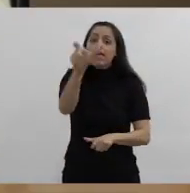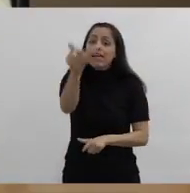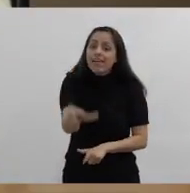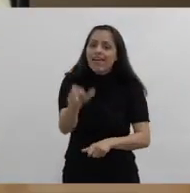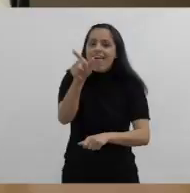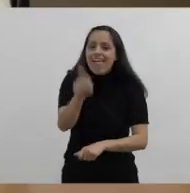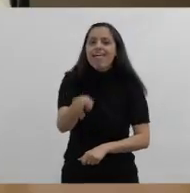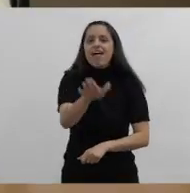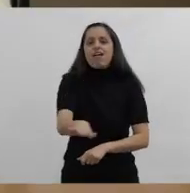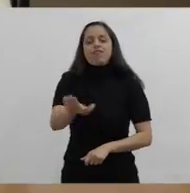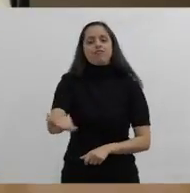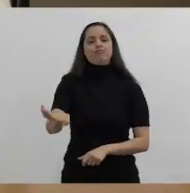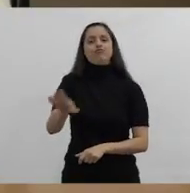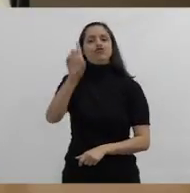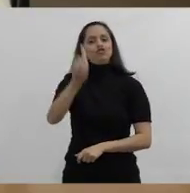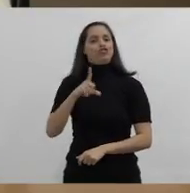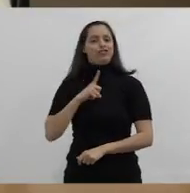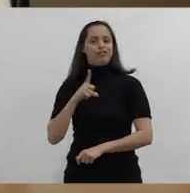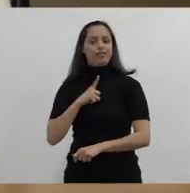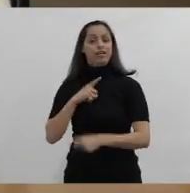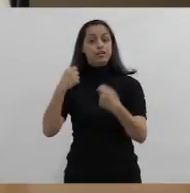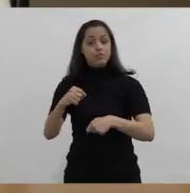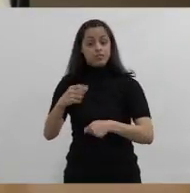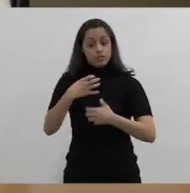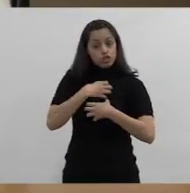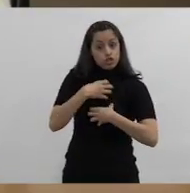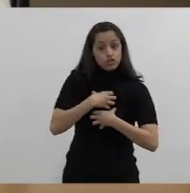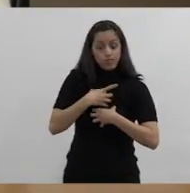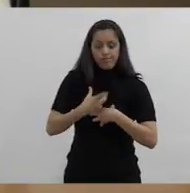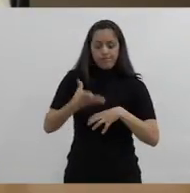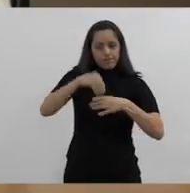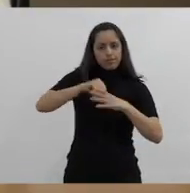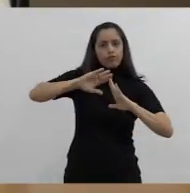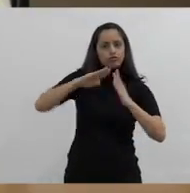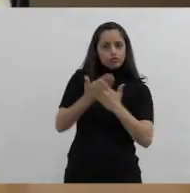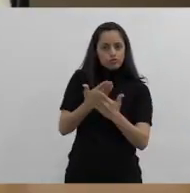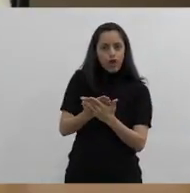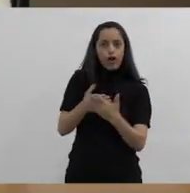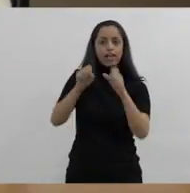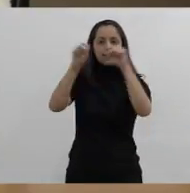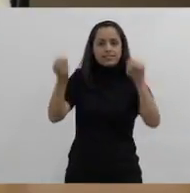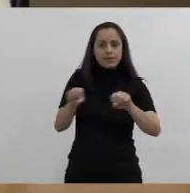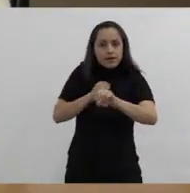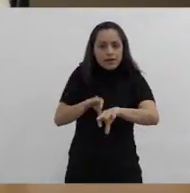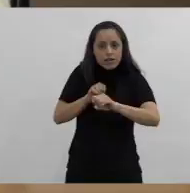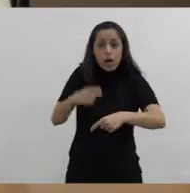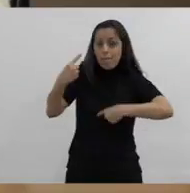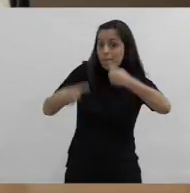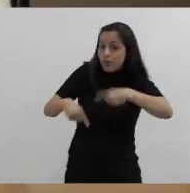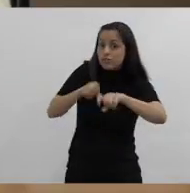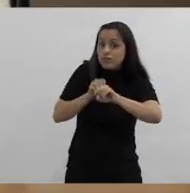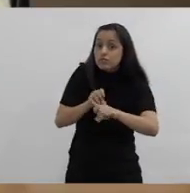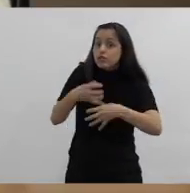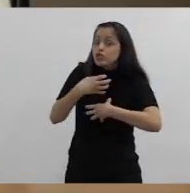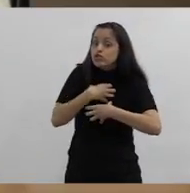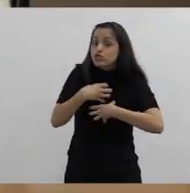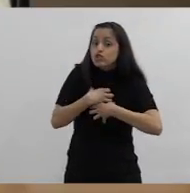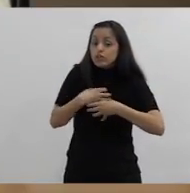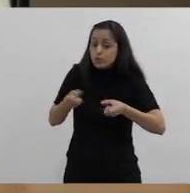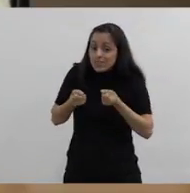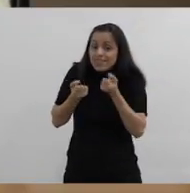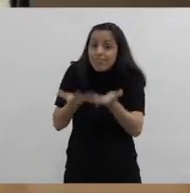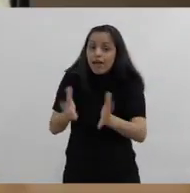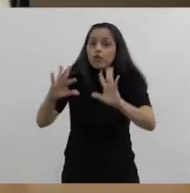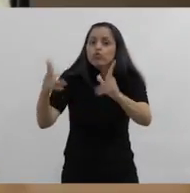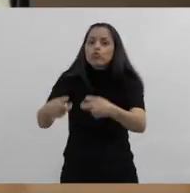derecho es el alumno. Entonces vos tenés que hacer como institución, como sistema educativo, como política educativa, todo lo que